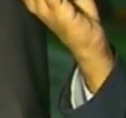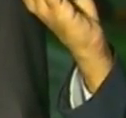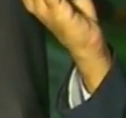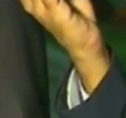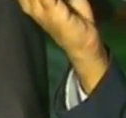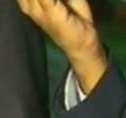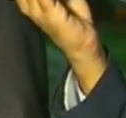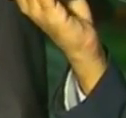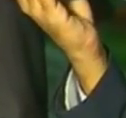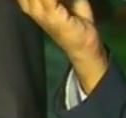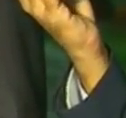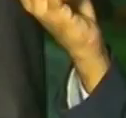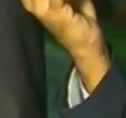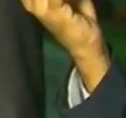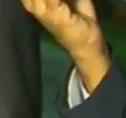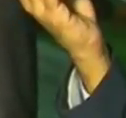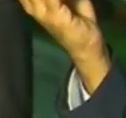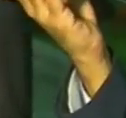objeto de